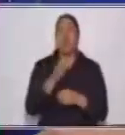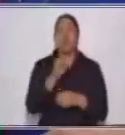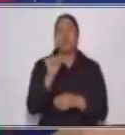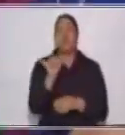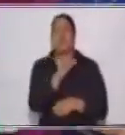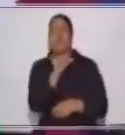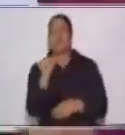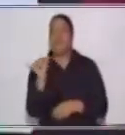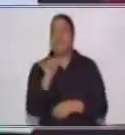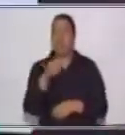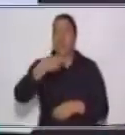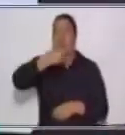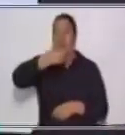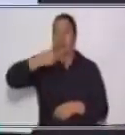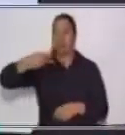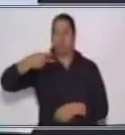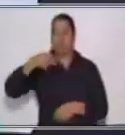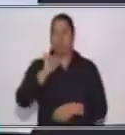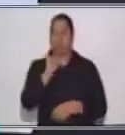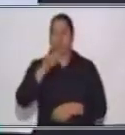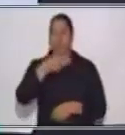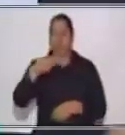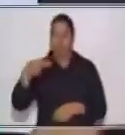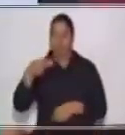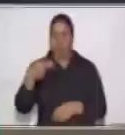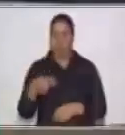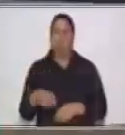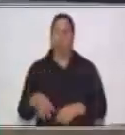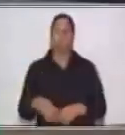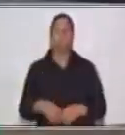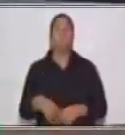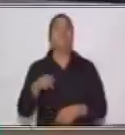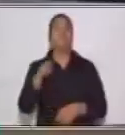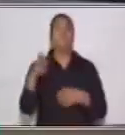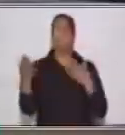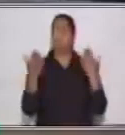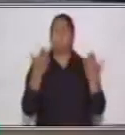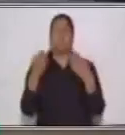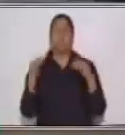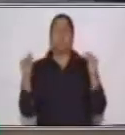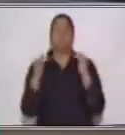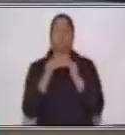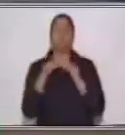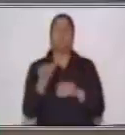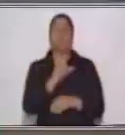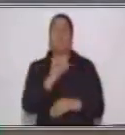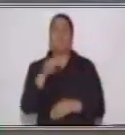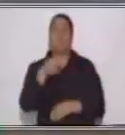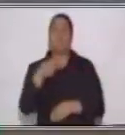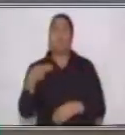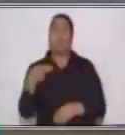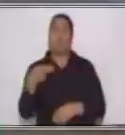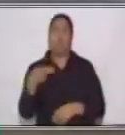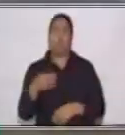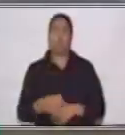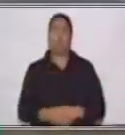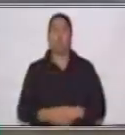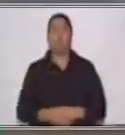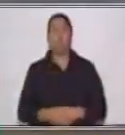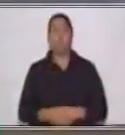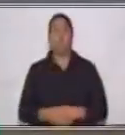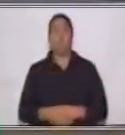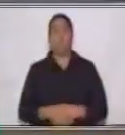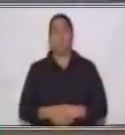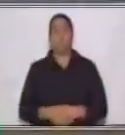conocen como una igualdad. Entonces, aquí estas cantidades se están relacionando con el